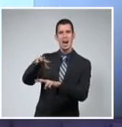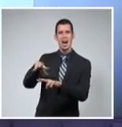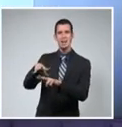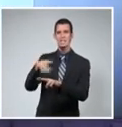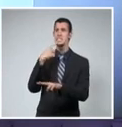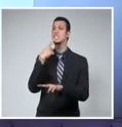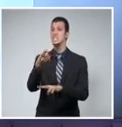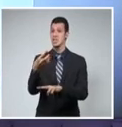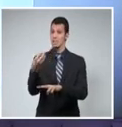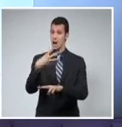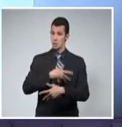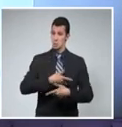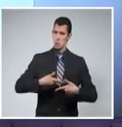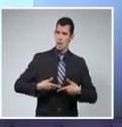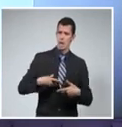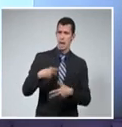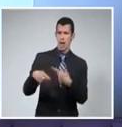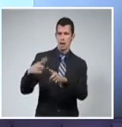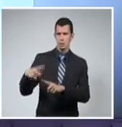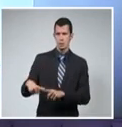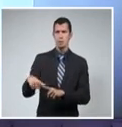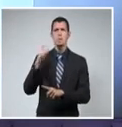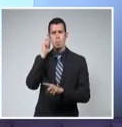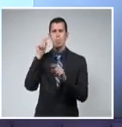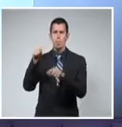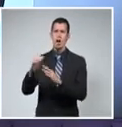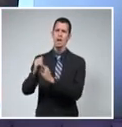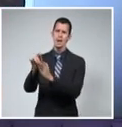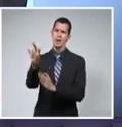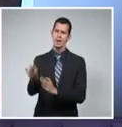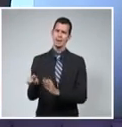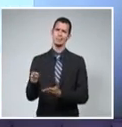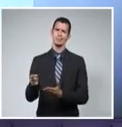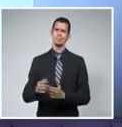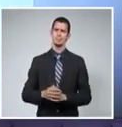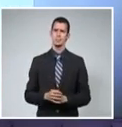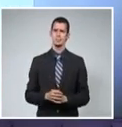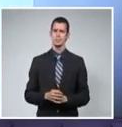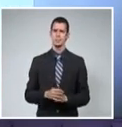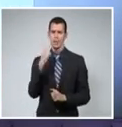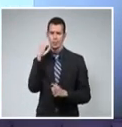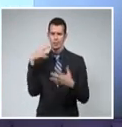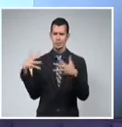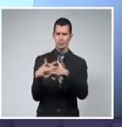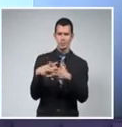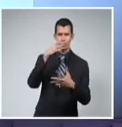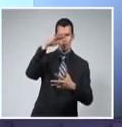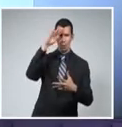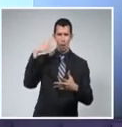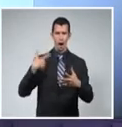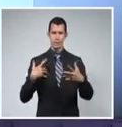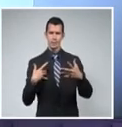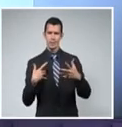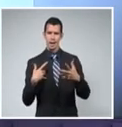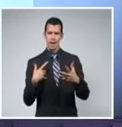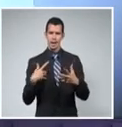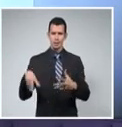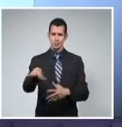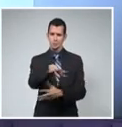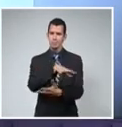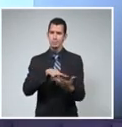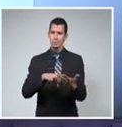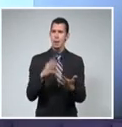financian, cómo actúan. De esta lista, de esta nueva lista de la NET y de sus actores, hay muchísimo más que